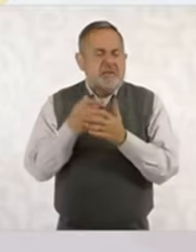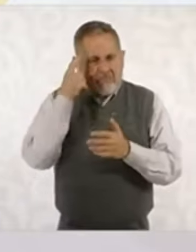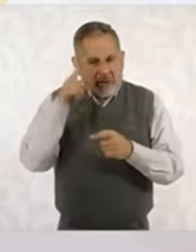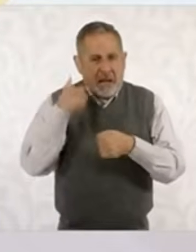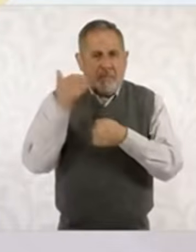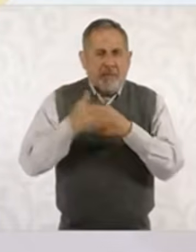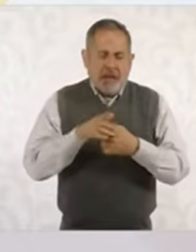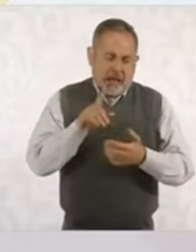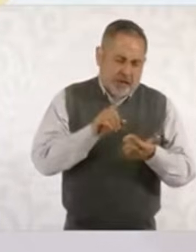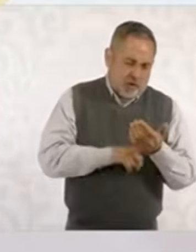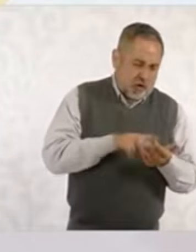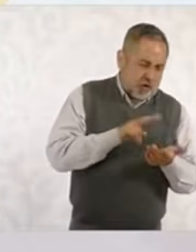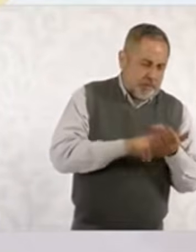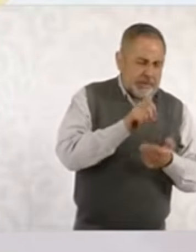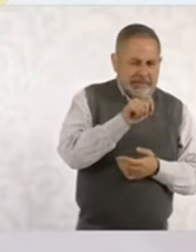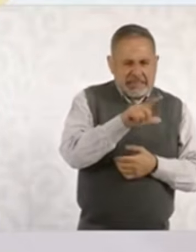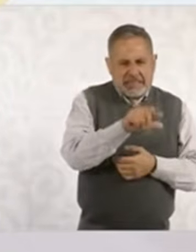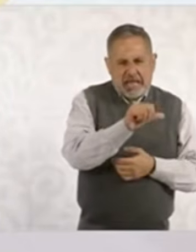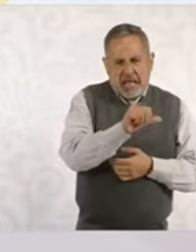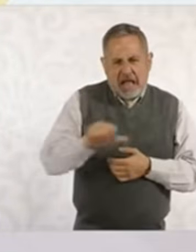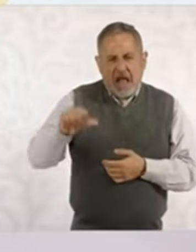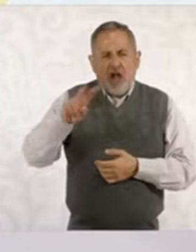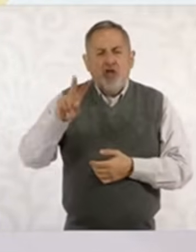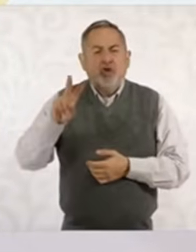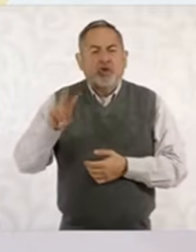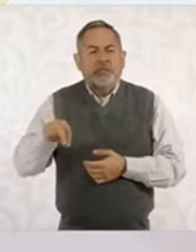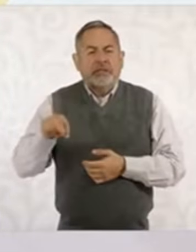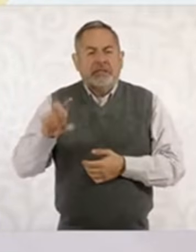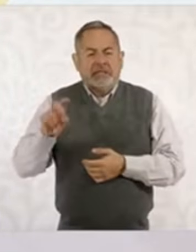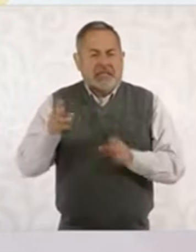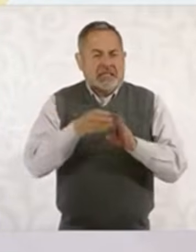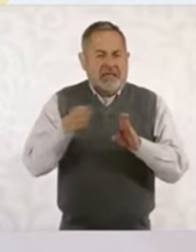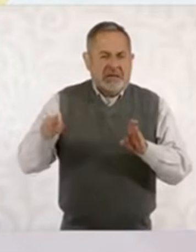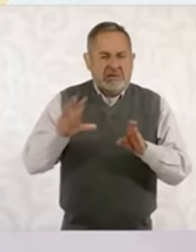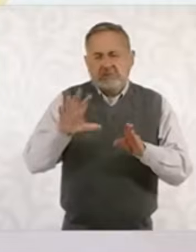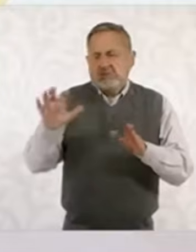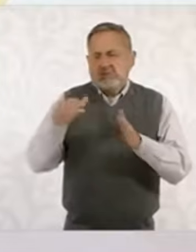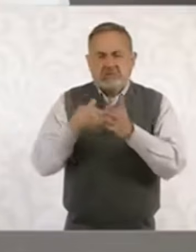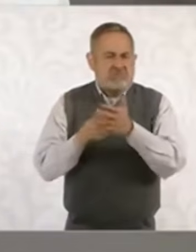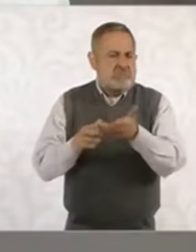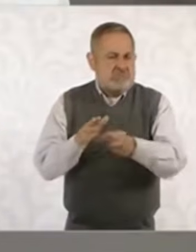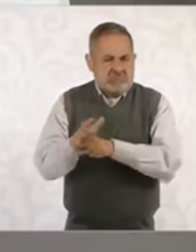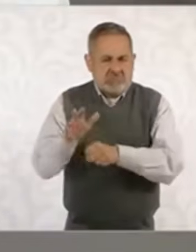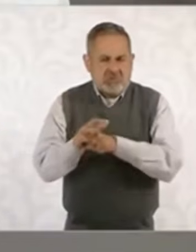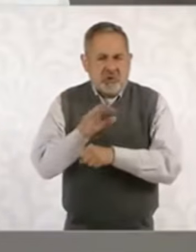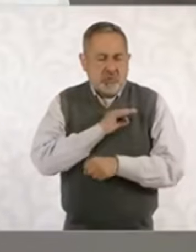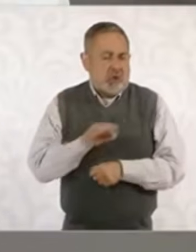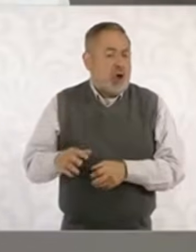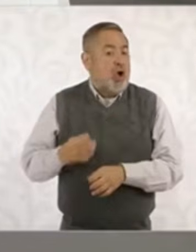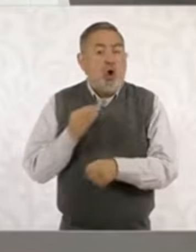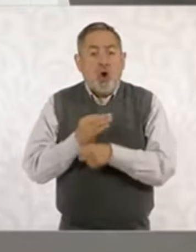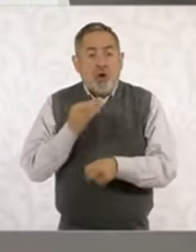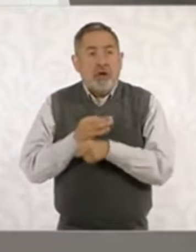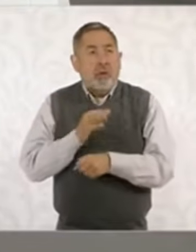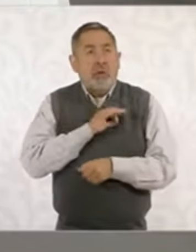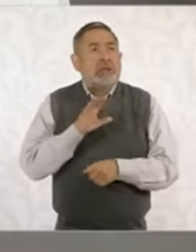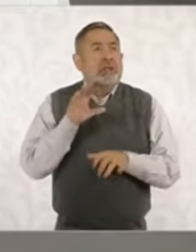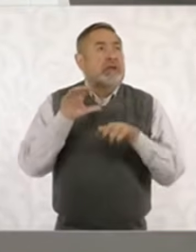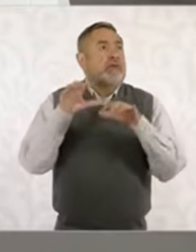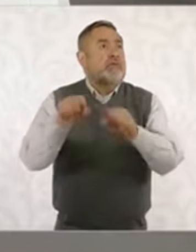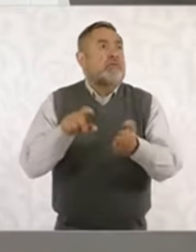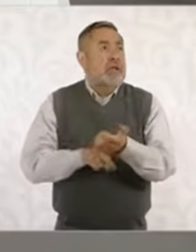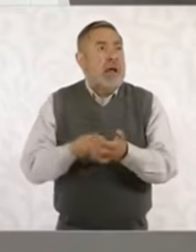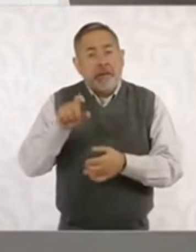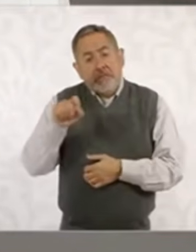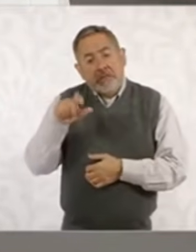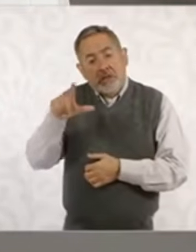del 27 al 2030. Esto implica lo que llevamos hoy, el 27% de